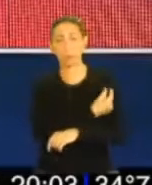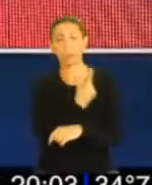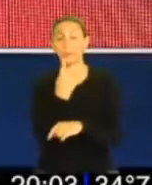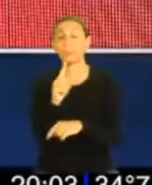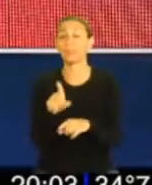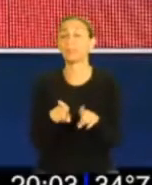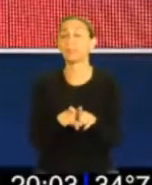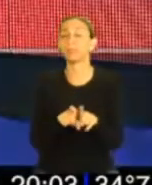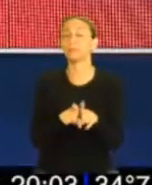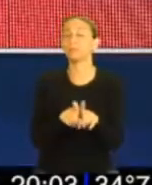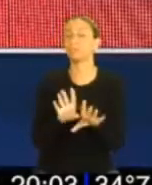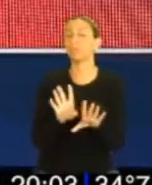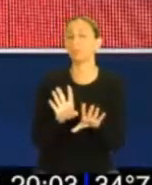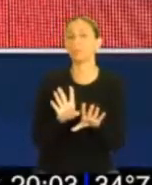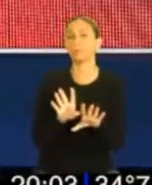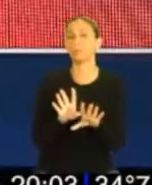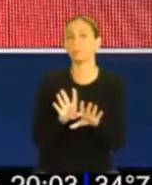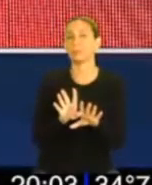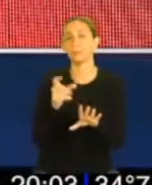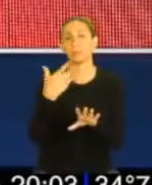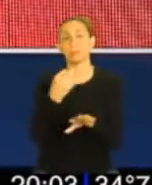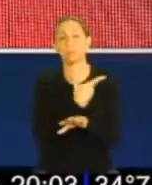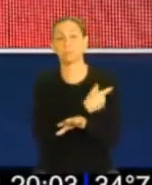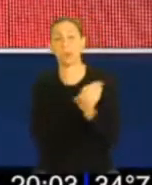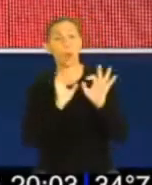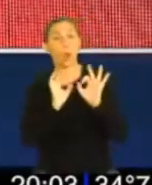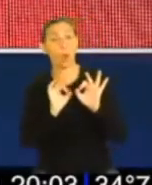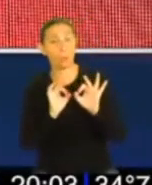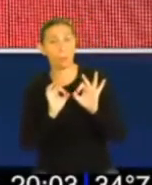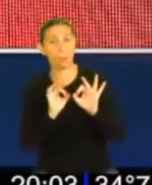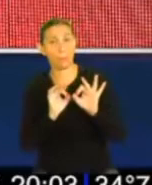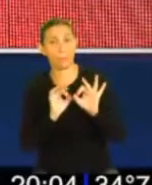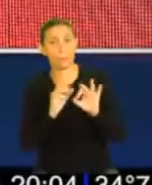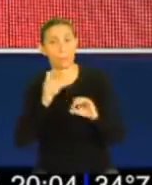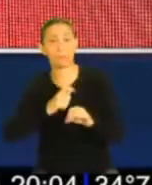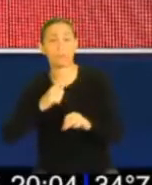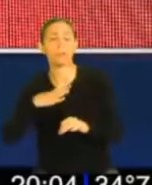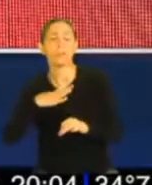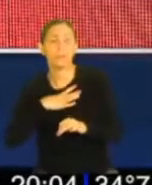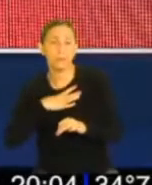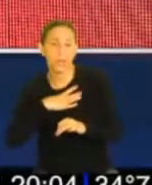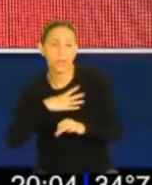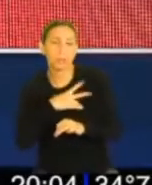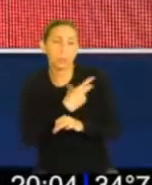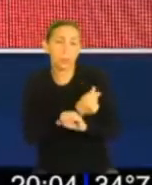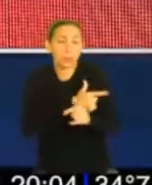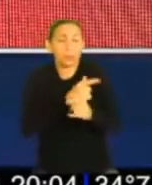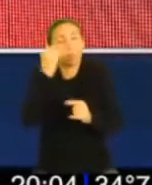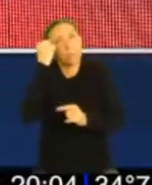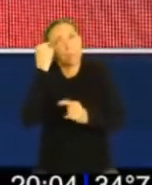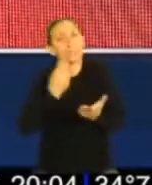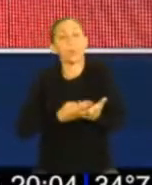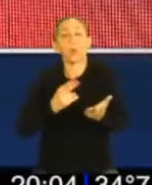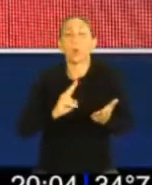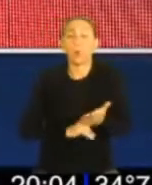pero debemos justamente quien se tenga que vacunar, completar los esquemas, quien aún no se haya vacunado, que vuelva a